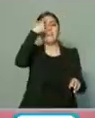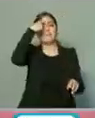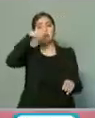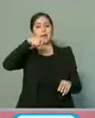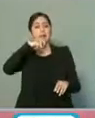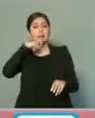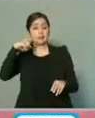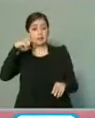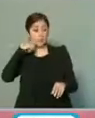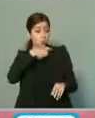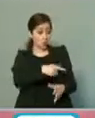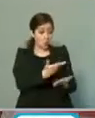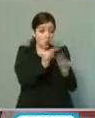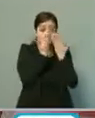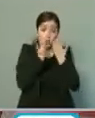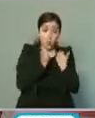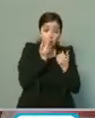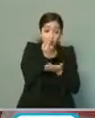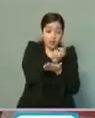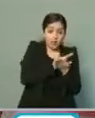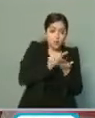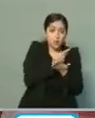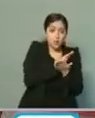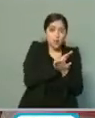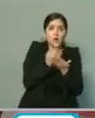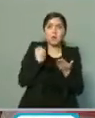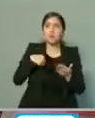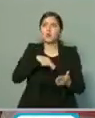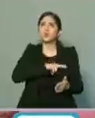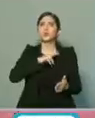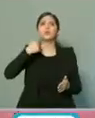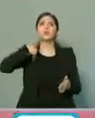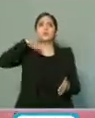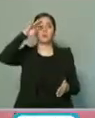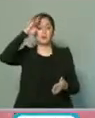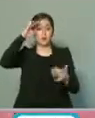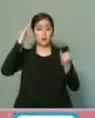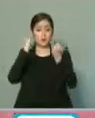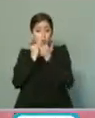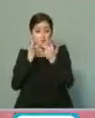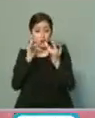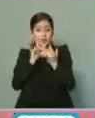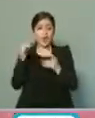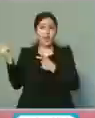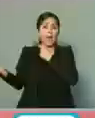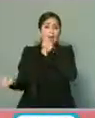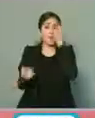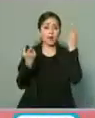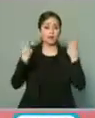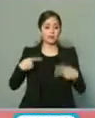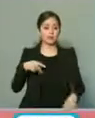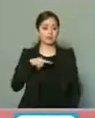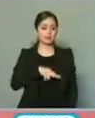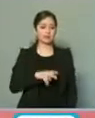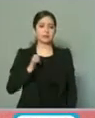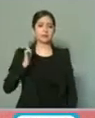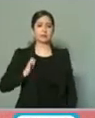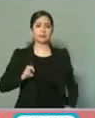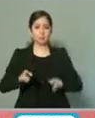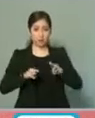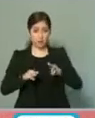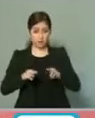pero si no tuviera estos dibujitos, entonces tendríamos como más acercamiento y menos tabú acerca de los libros, Exactamente, ¿no? son